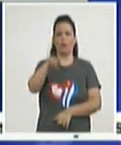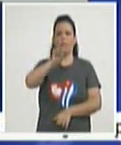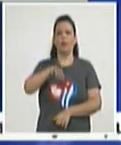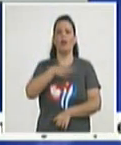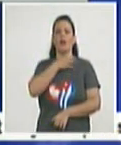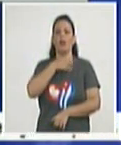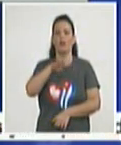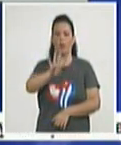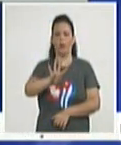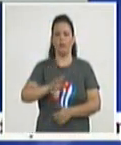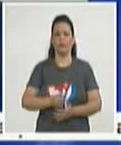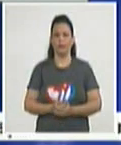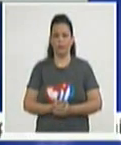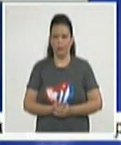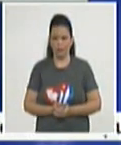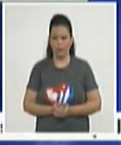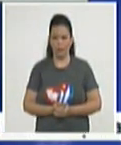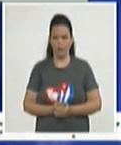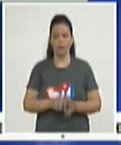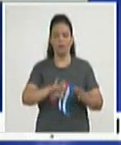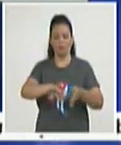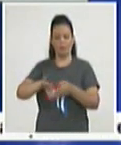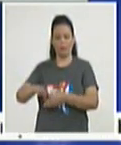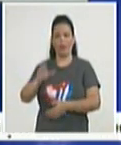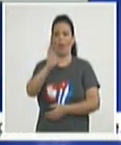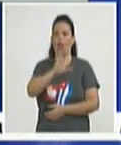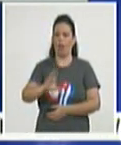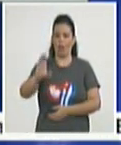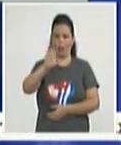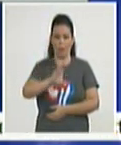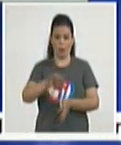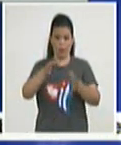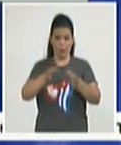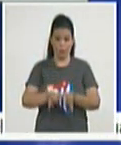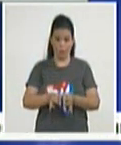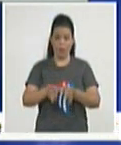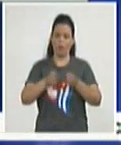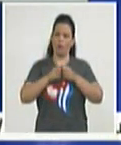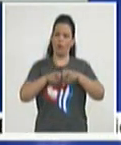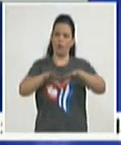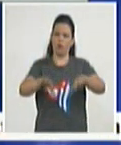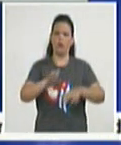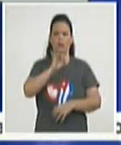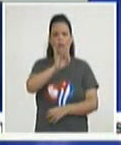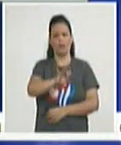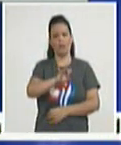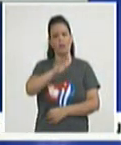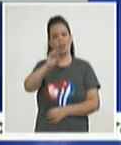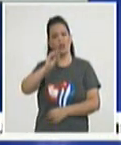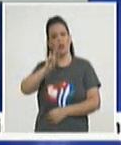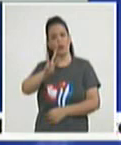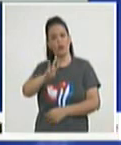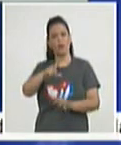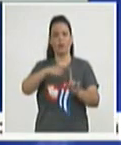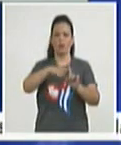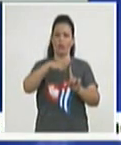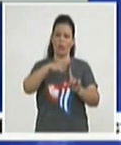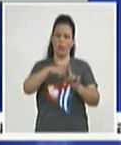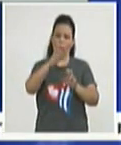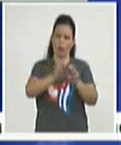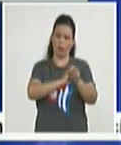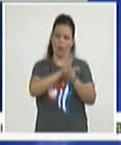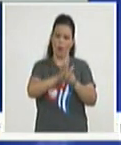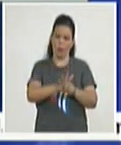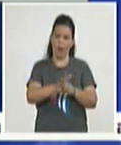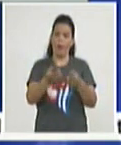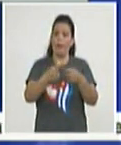positivos. Camagüey con un complejo escenario en esta jornada, 703 casos autóctonos,